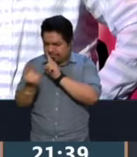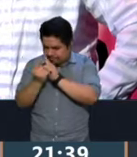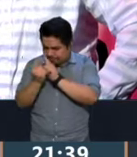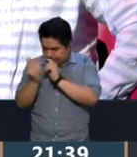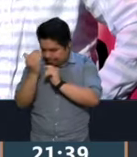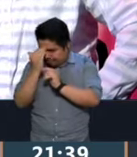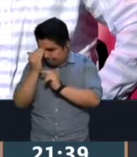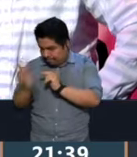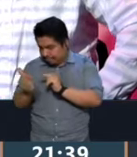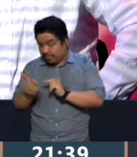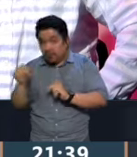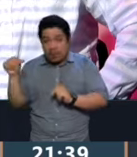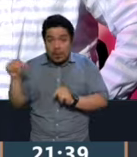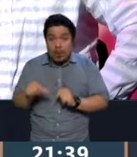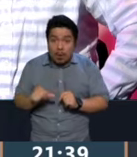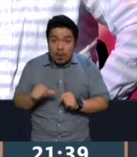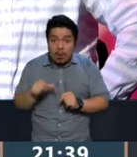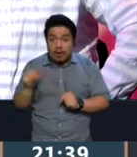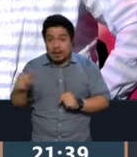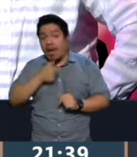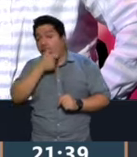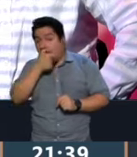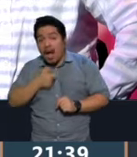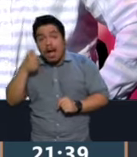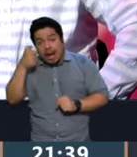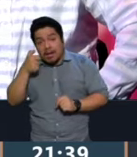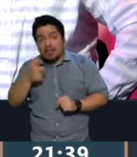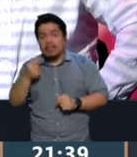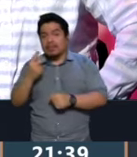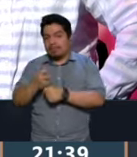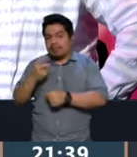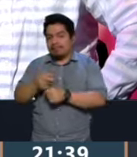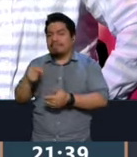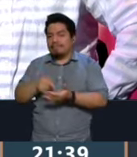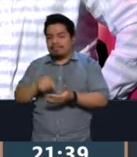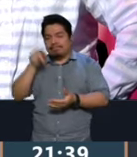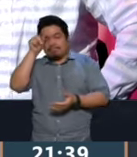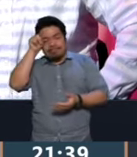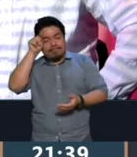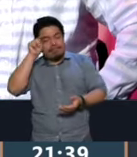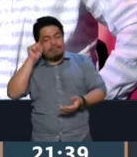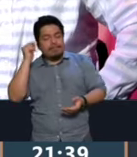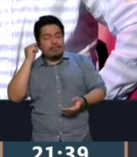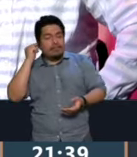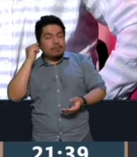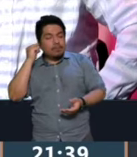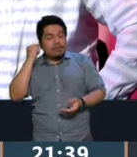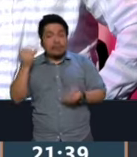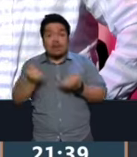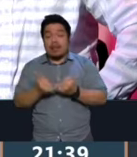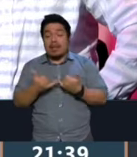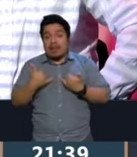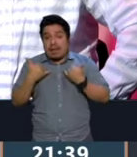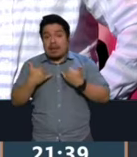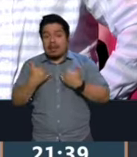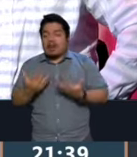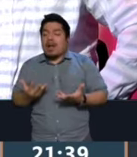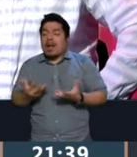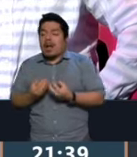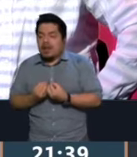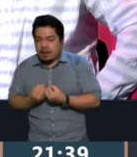que hoy hemos logrado que nuestro candidato a la presidencia vaya en segundo lugar, y además de todo, que los jóvenes se emocionen con un